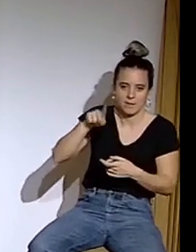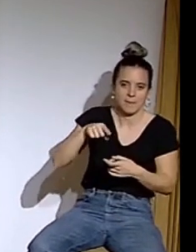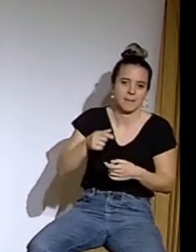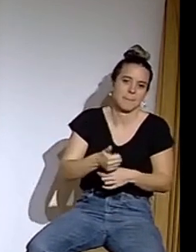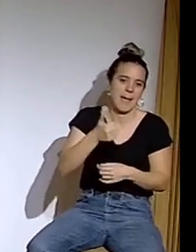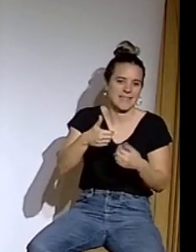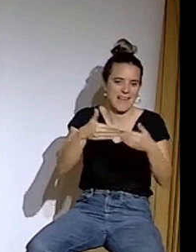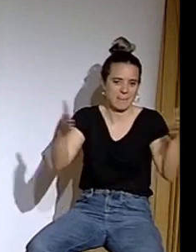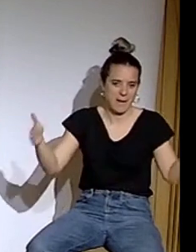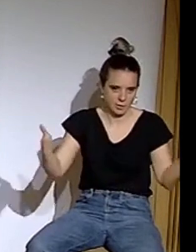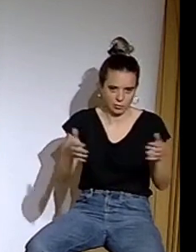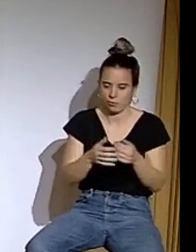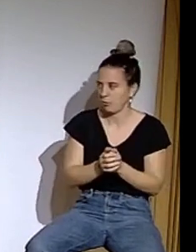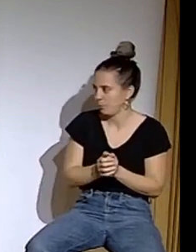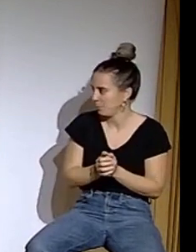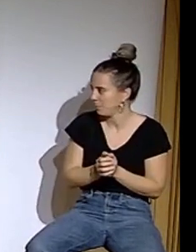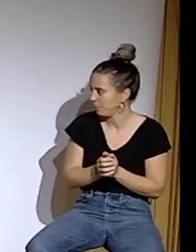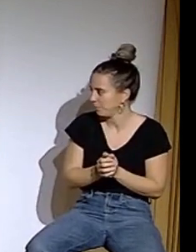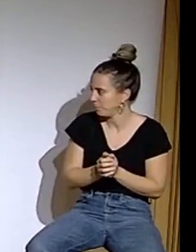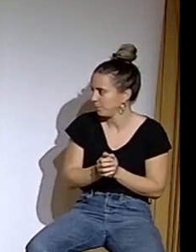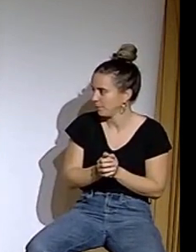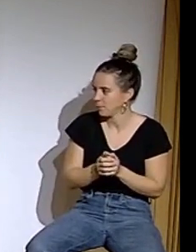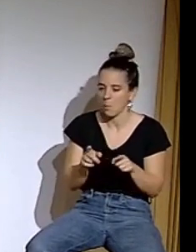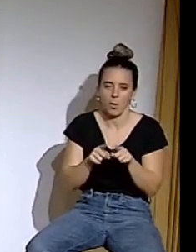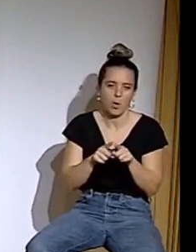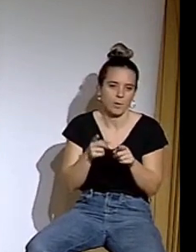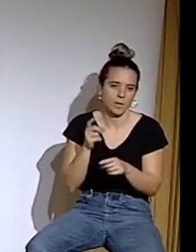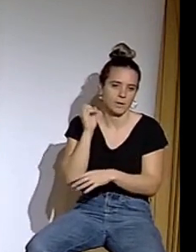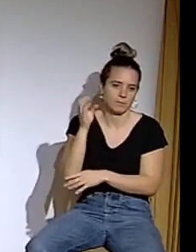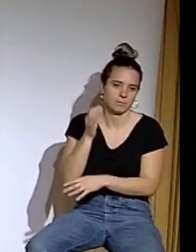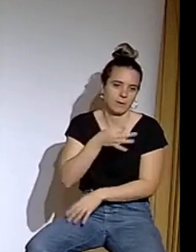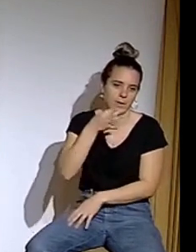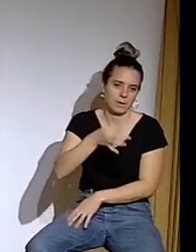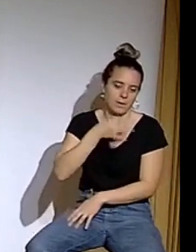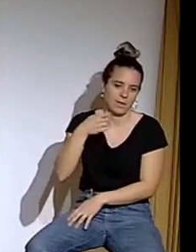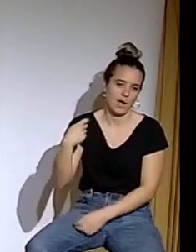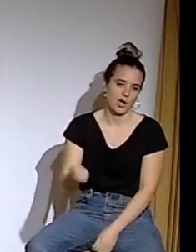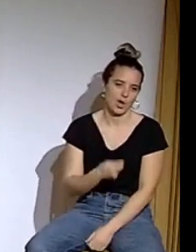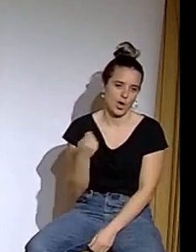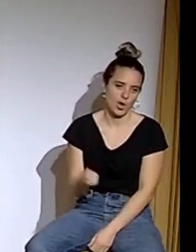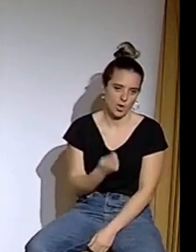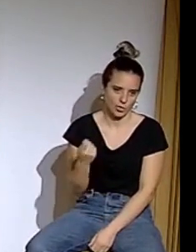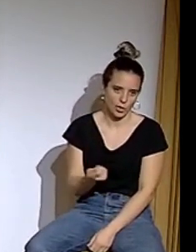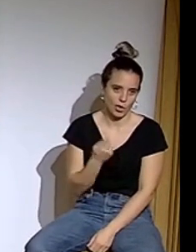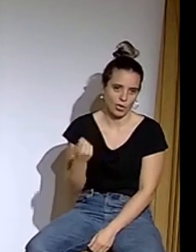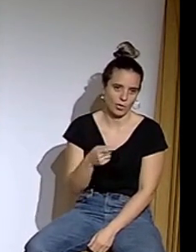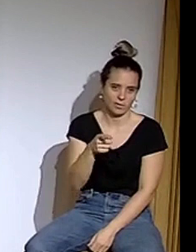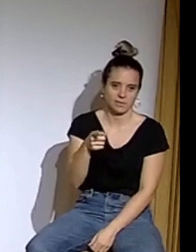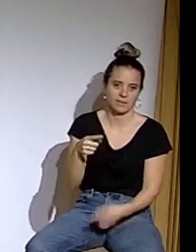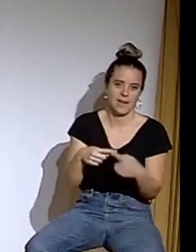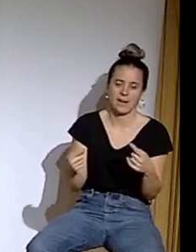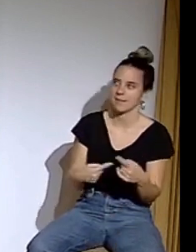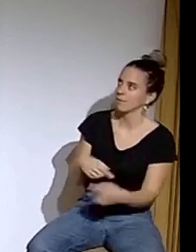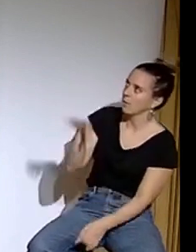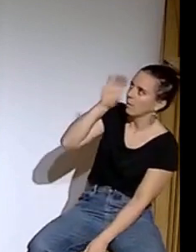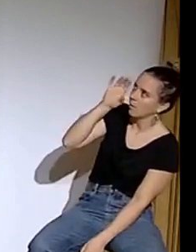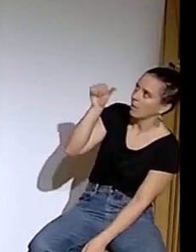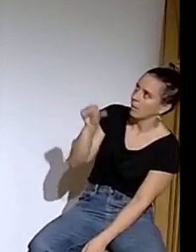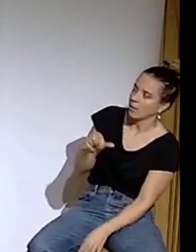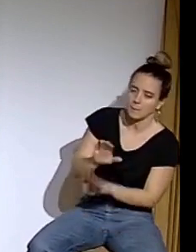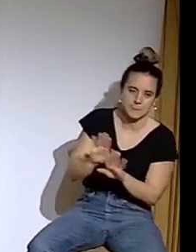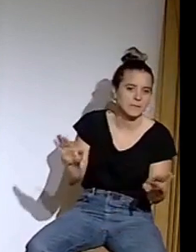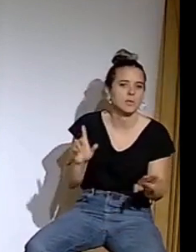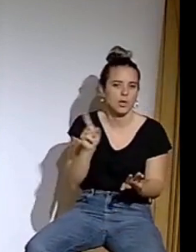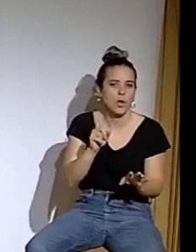y no ya este este rollo un poco chapa de soltar aquí el rollo baba y el resto está escuchando que nos apetecería